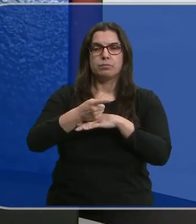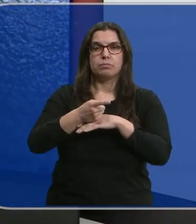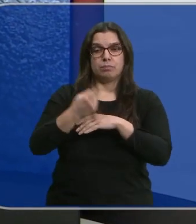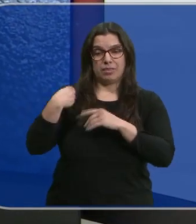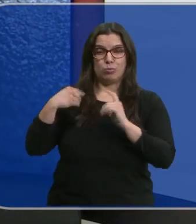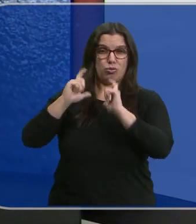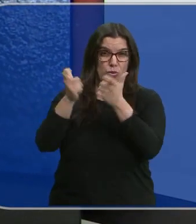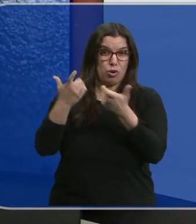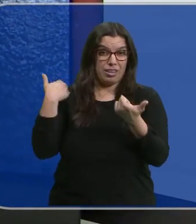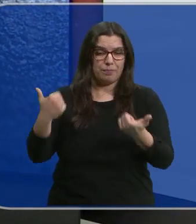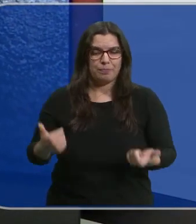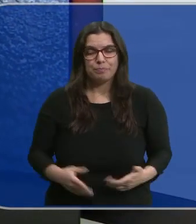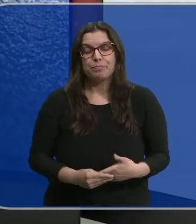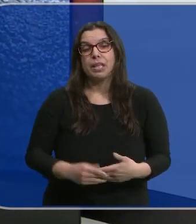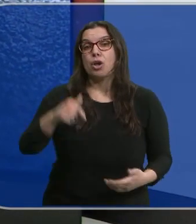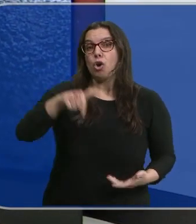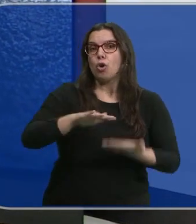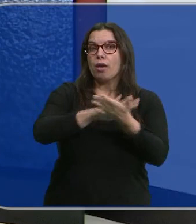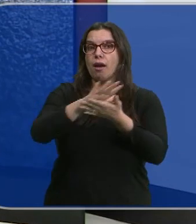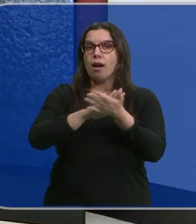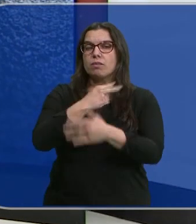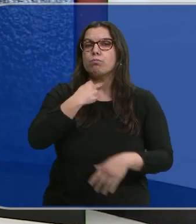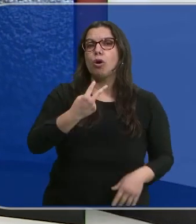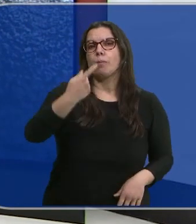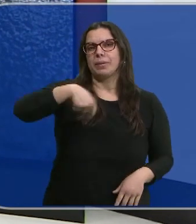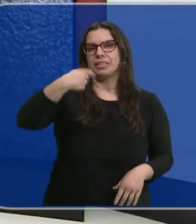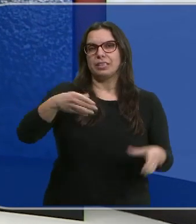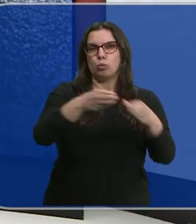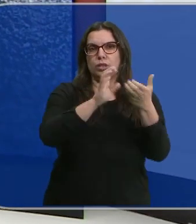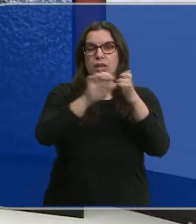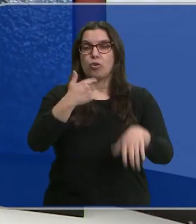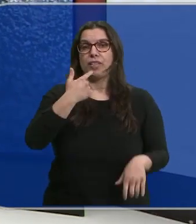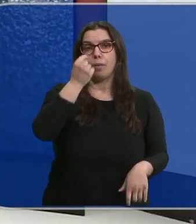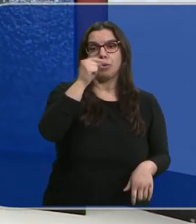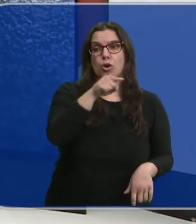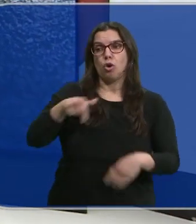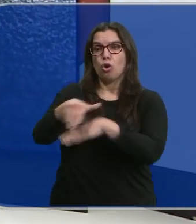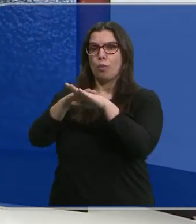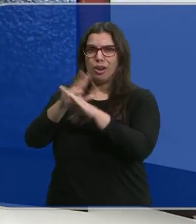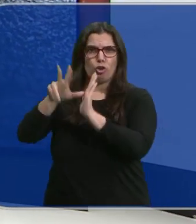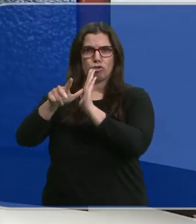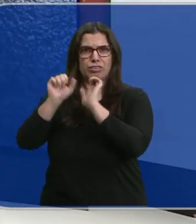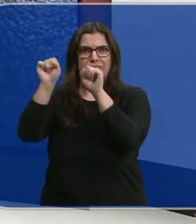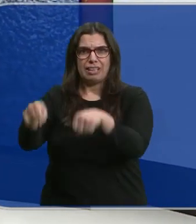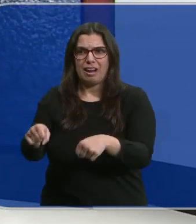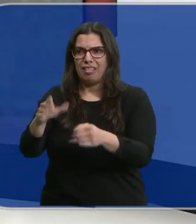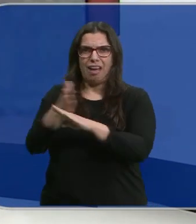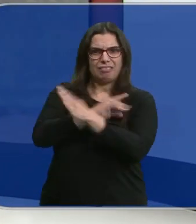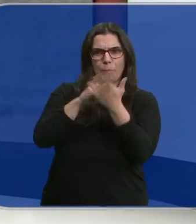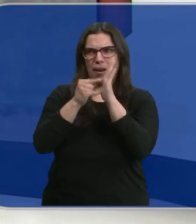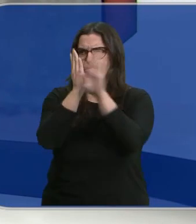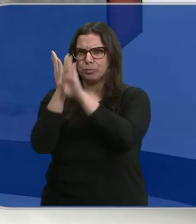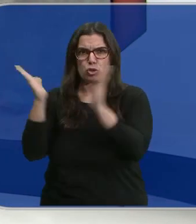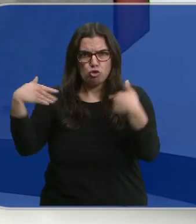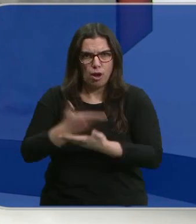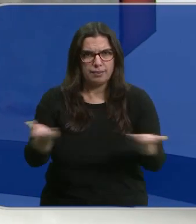en el Consejo Interterritorial. Hoy ha hablado el presidente de la Junta. Mañueco acusa al Gobierno de llegar tarde y de actuar sin planificación.